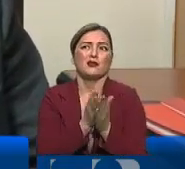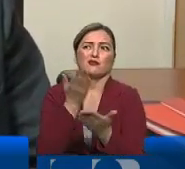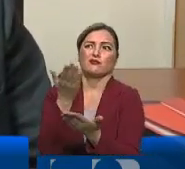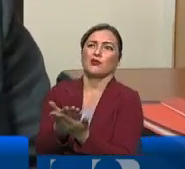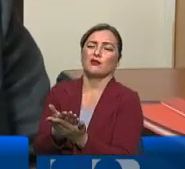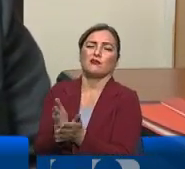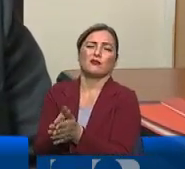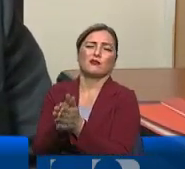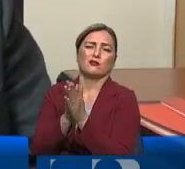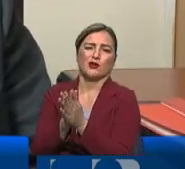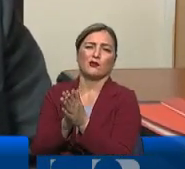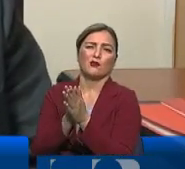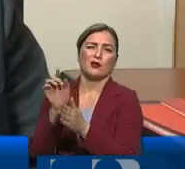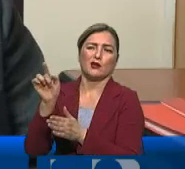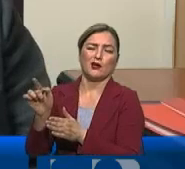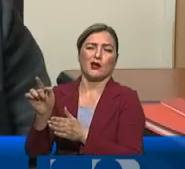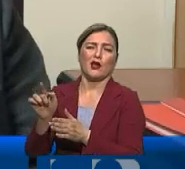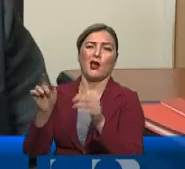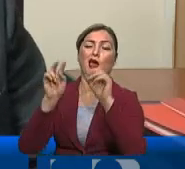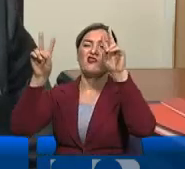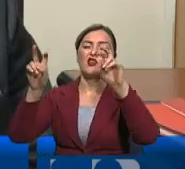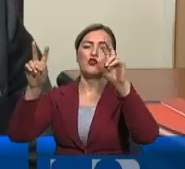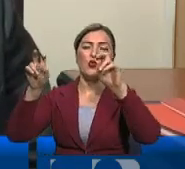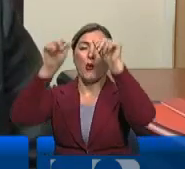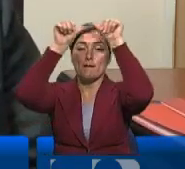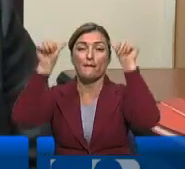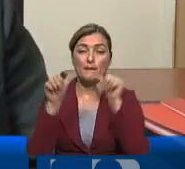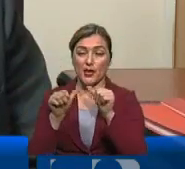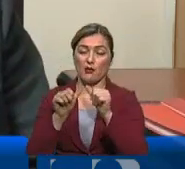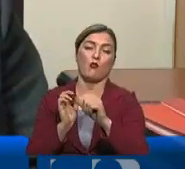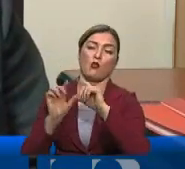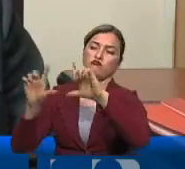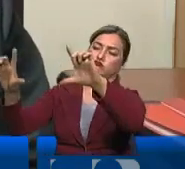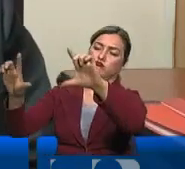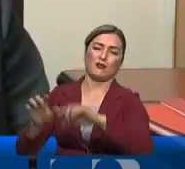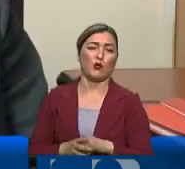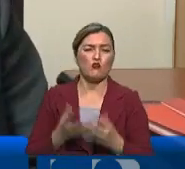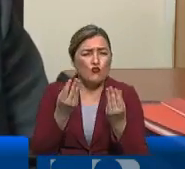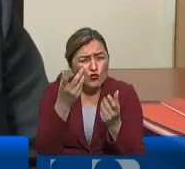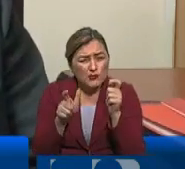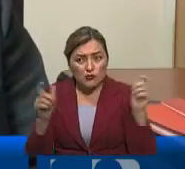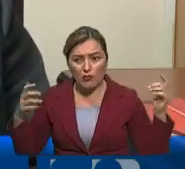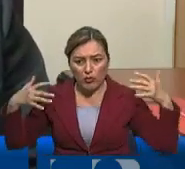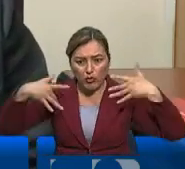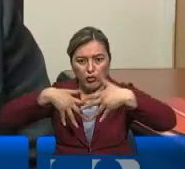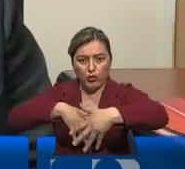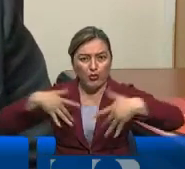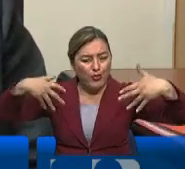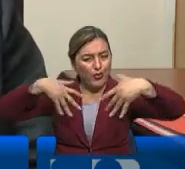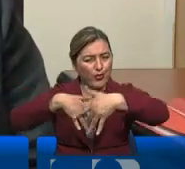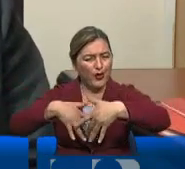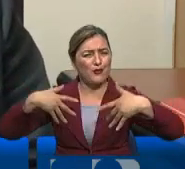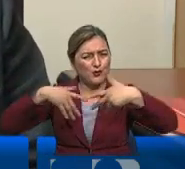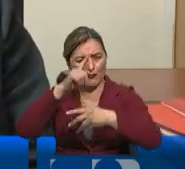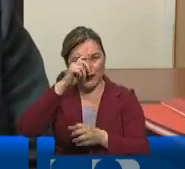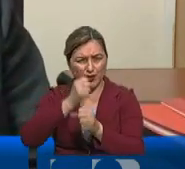presentaron y pidieron que se le ponga este título a la Virgen, porque viendo sobre todo la afluencia de personas, los cientos de